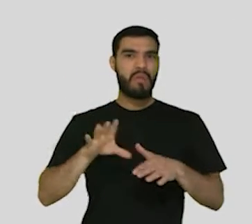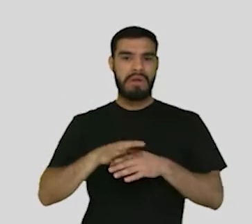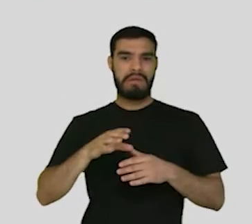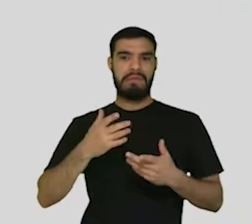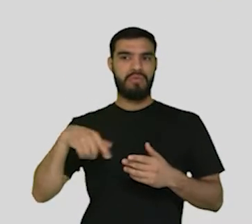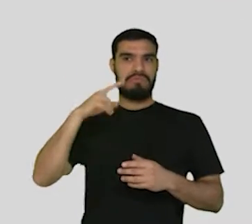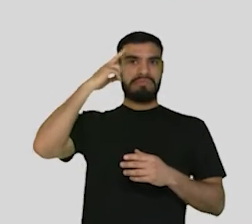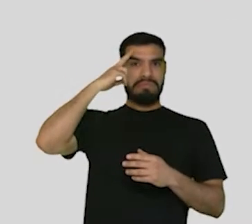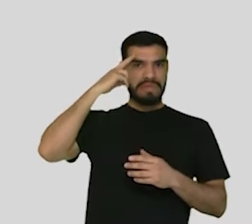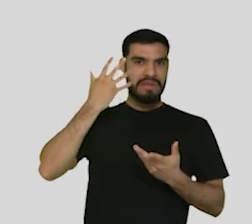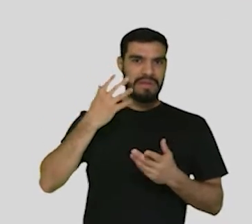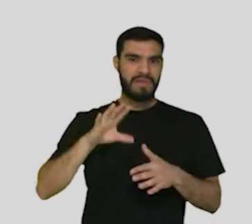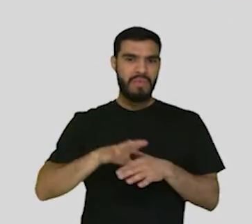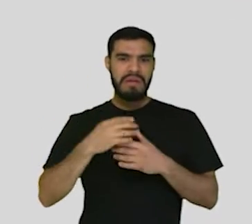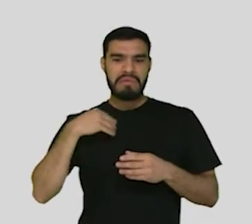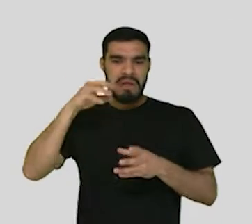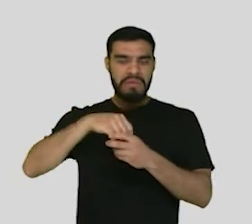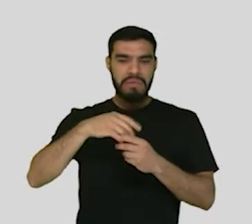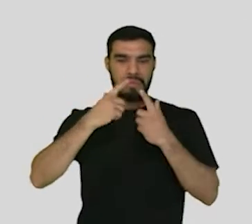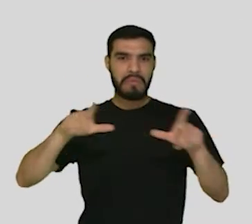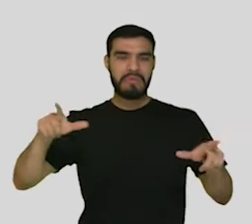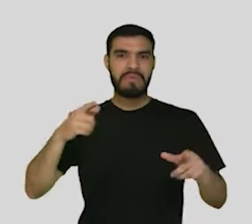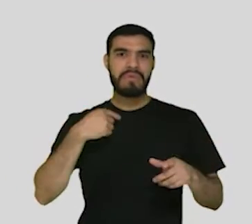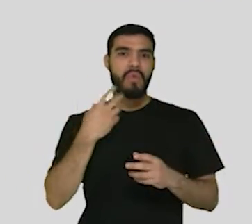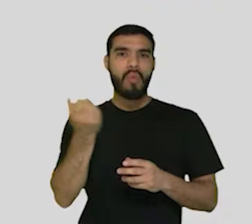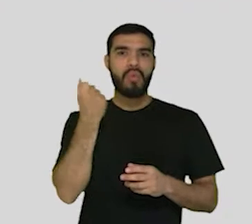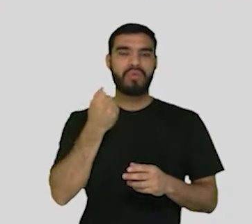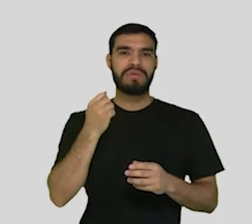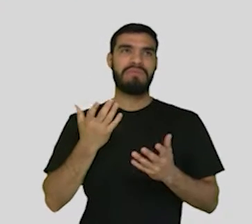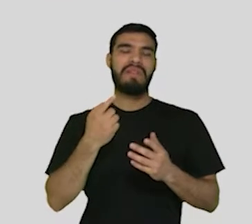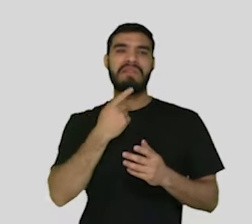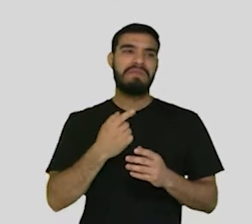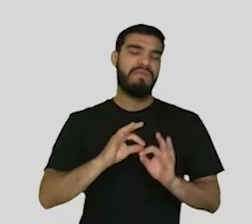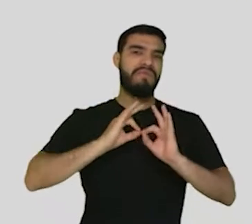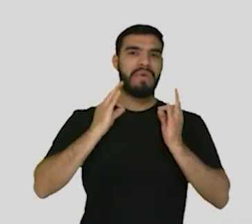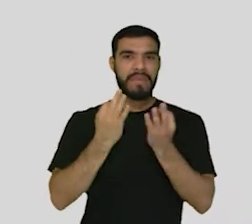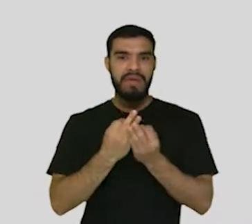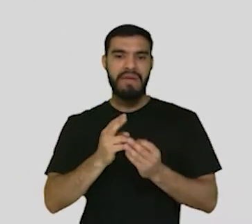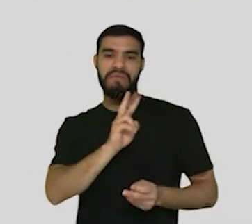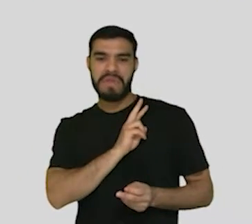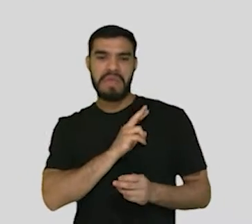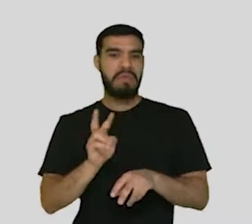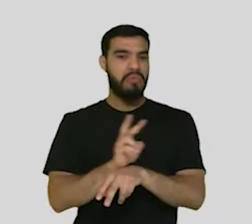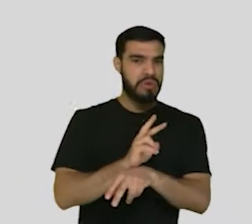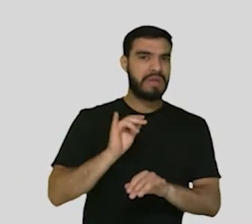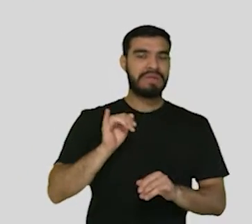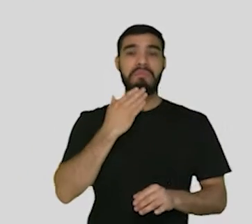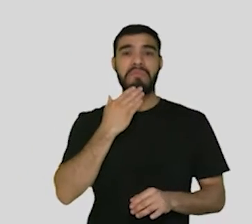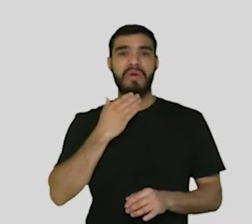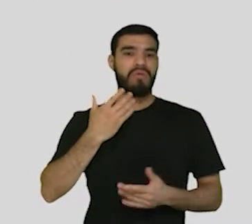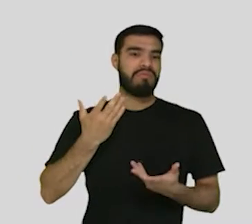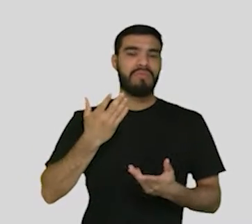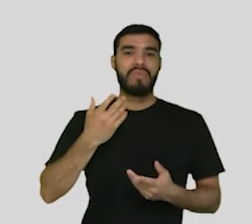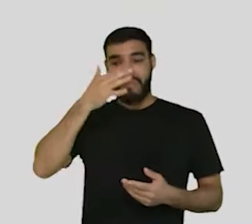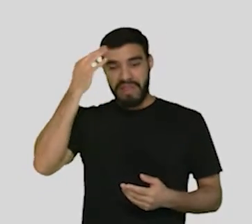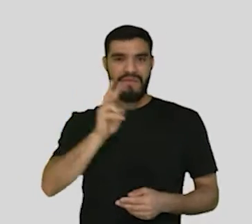jamba e upepe boi ayepa no ñemoñete jeta derecho ko angarupi oñeñe ña e supe familia